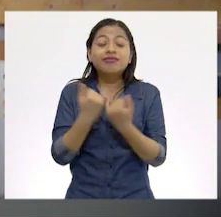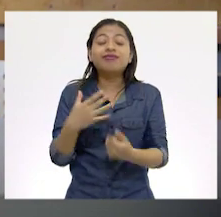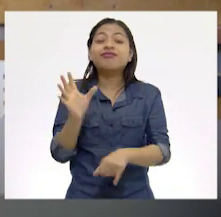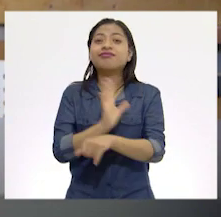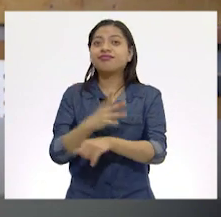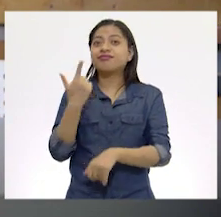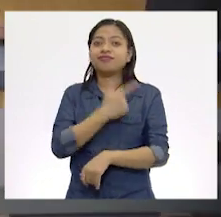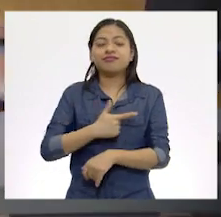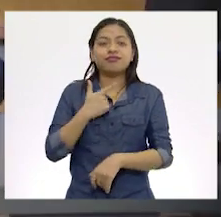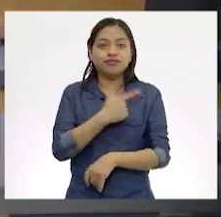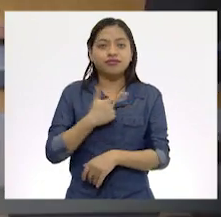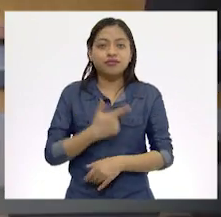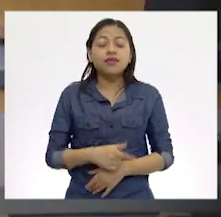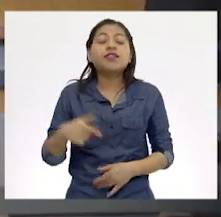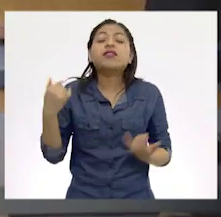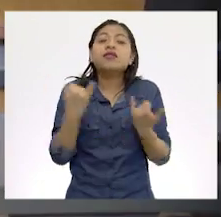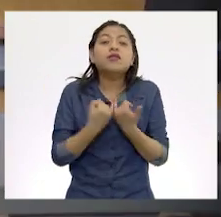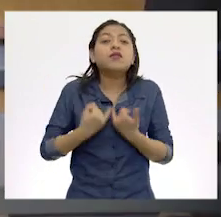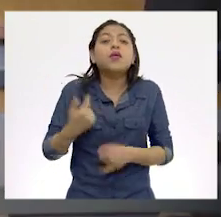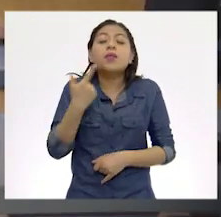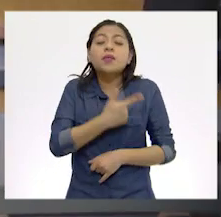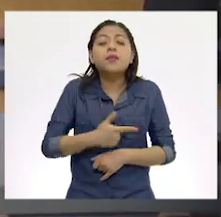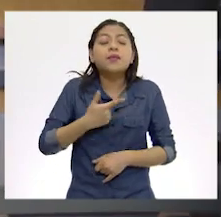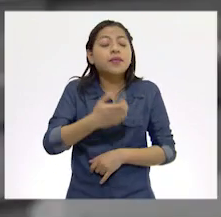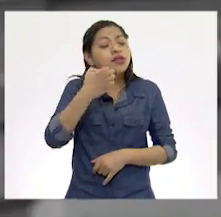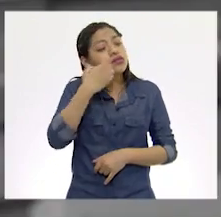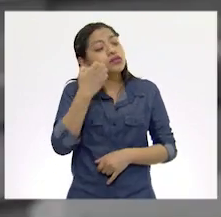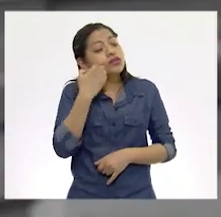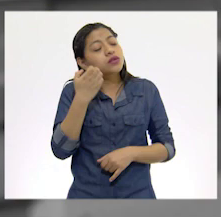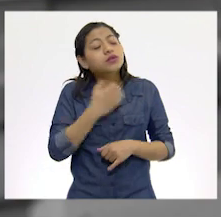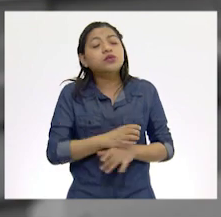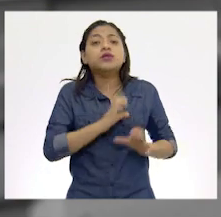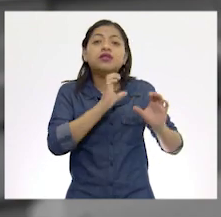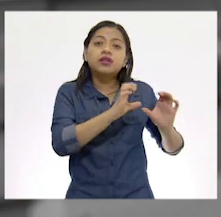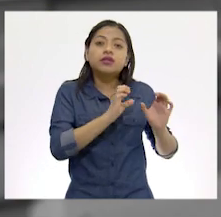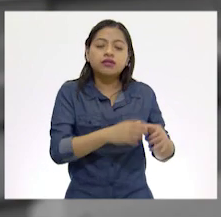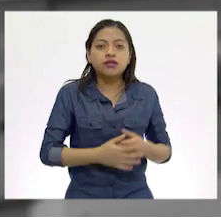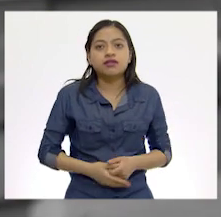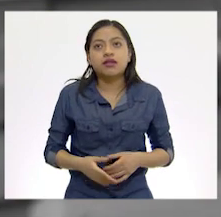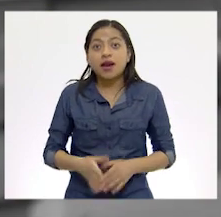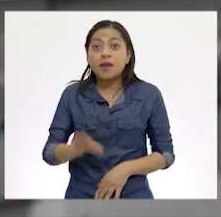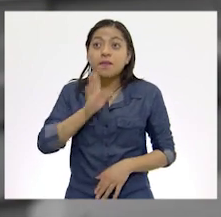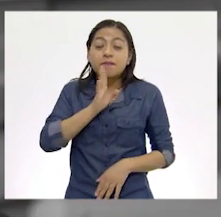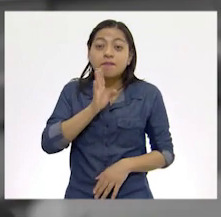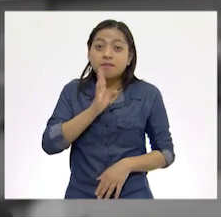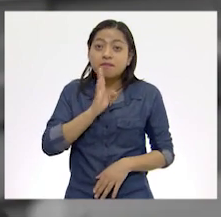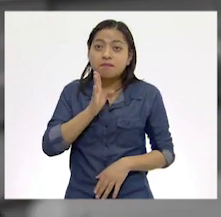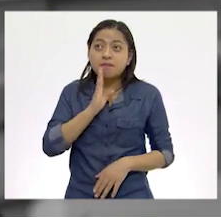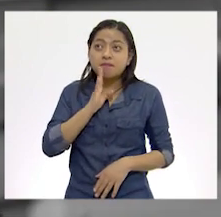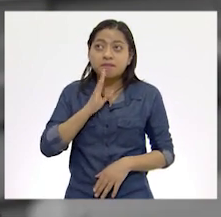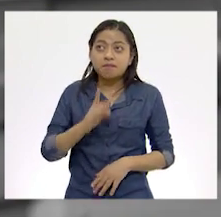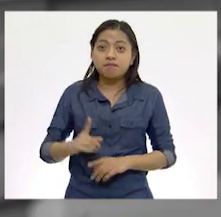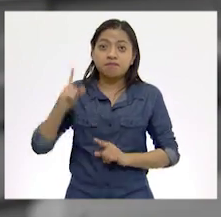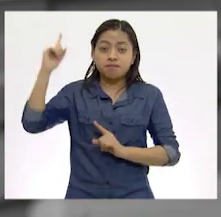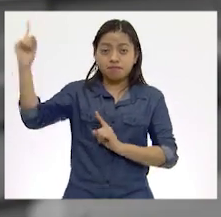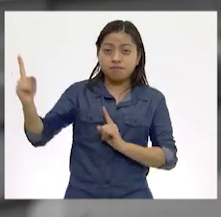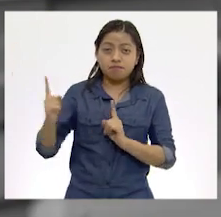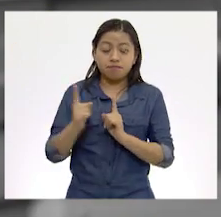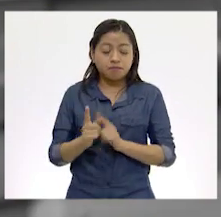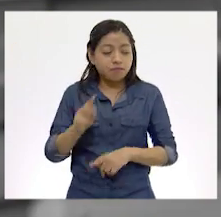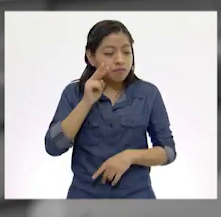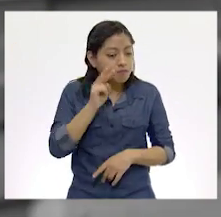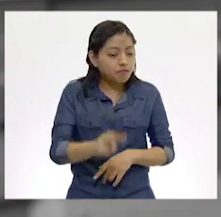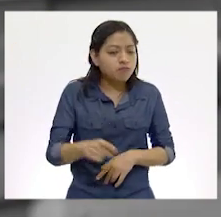Me gusta cuidar la escuela. Y cuando llega mi mamá, me ve recogiendo